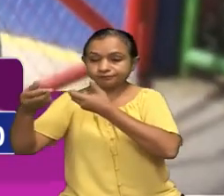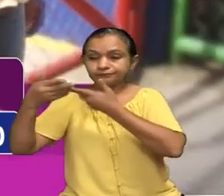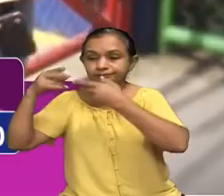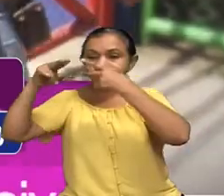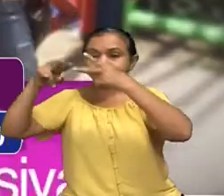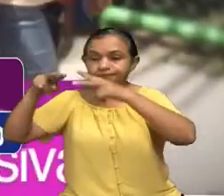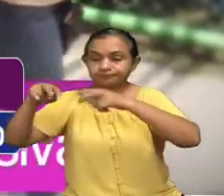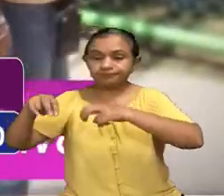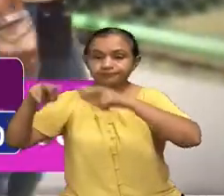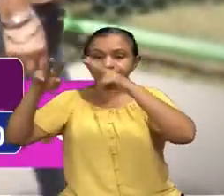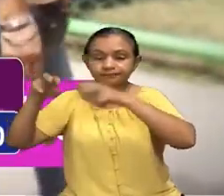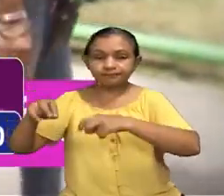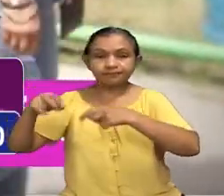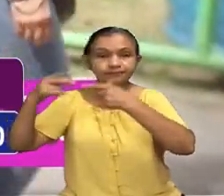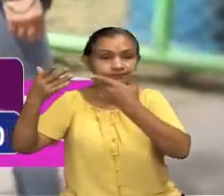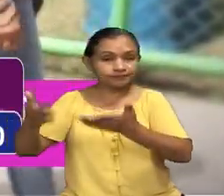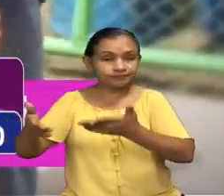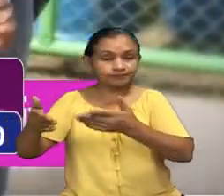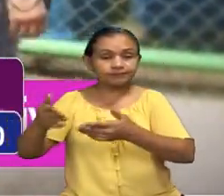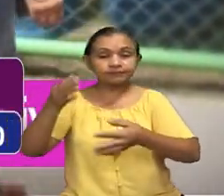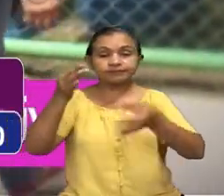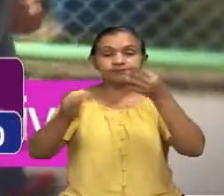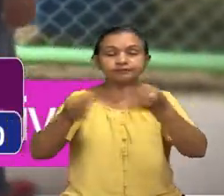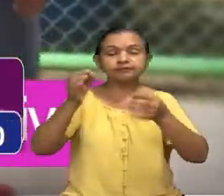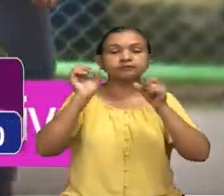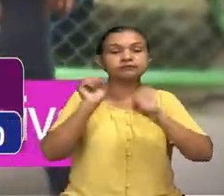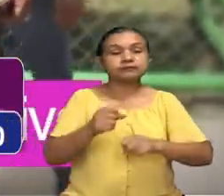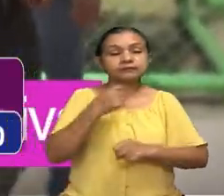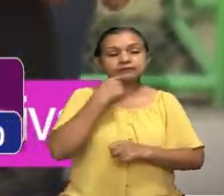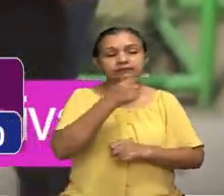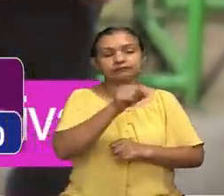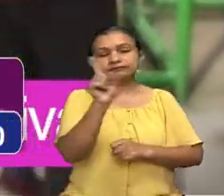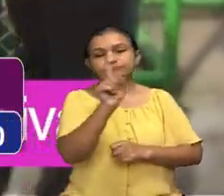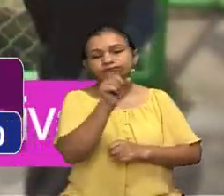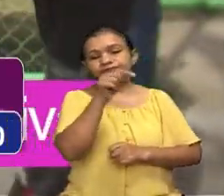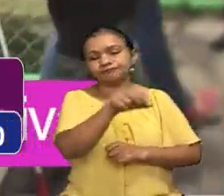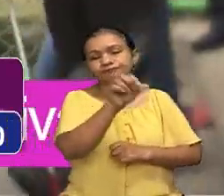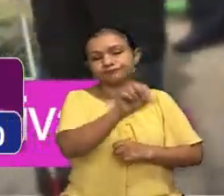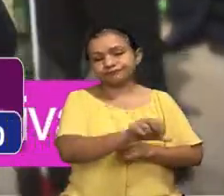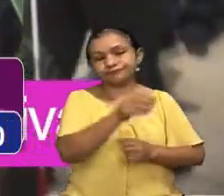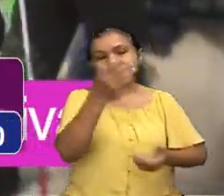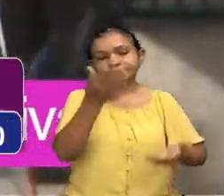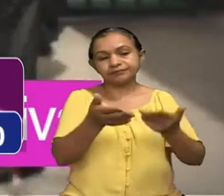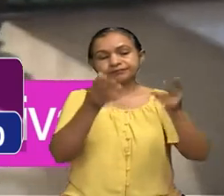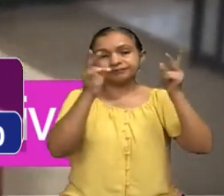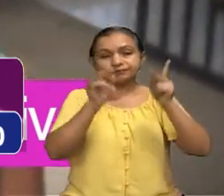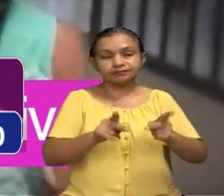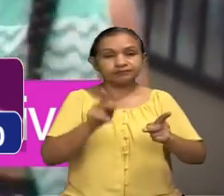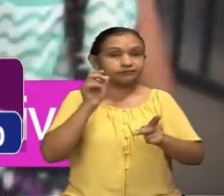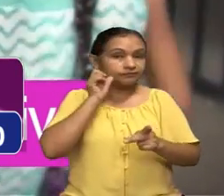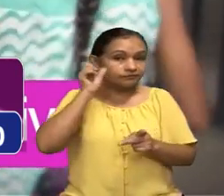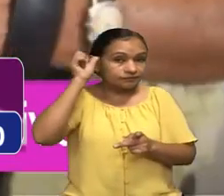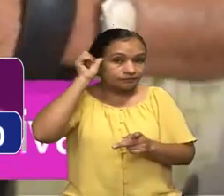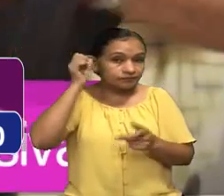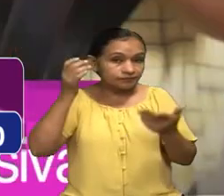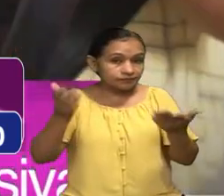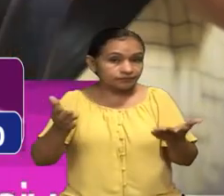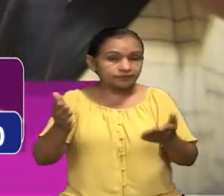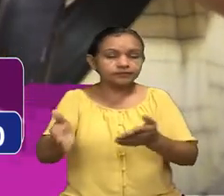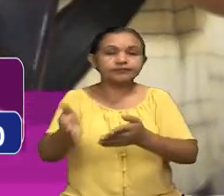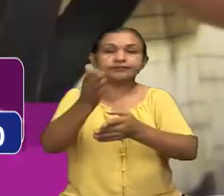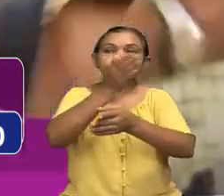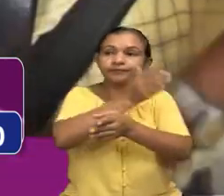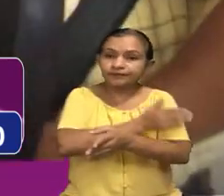proceso administrativo y luego judicial, puede declarar incapaz jurídicamente a una persona adulta mayor. ¿Qué pasaba